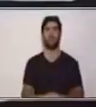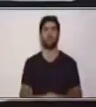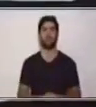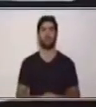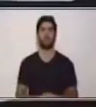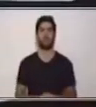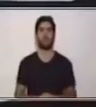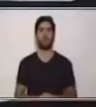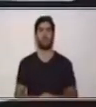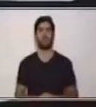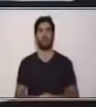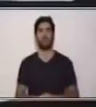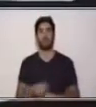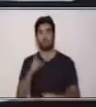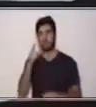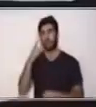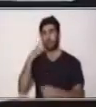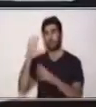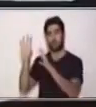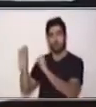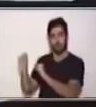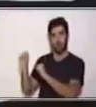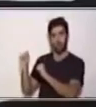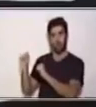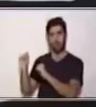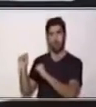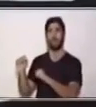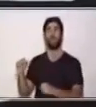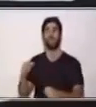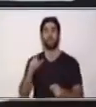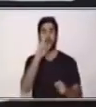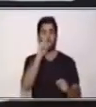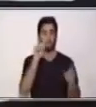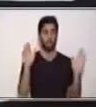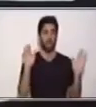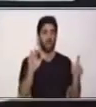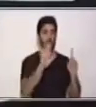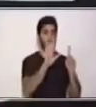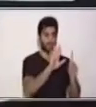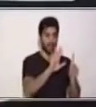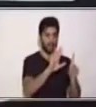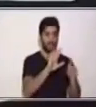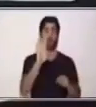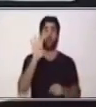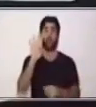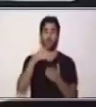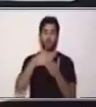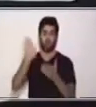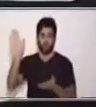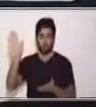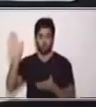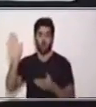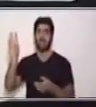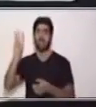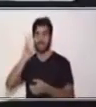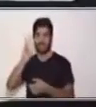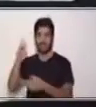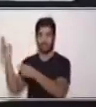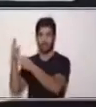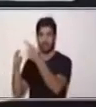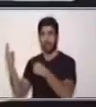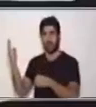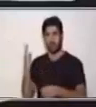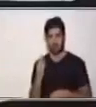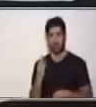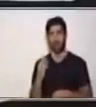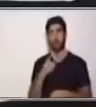la operación, si usted se da cuenta, indica, hay 6 pájaros, se van 4, llegan 3 pájaros. ¿Se recuerdan